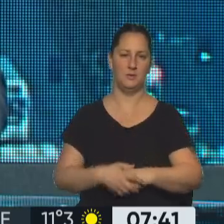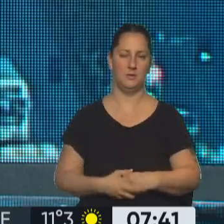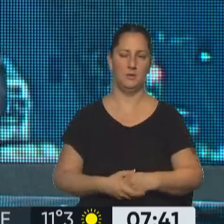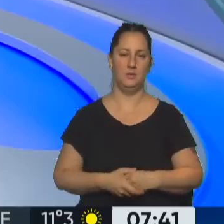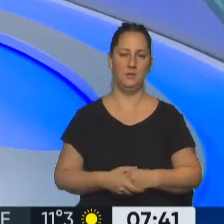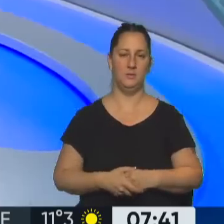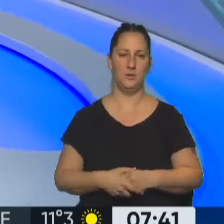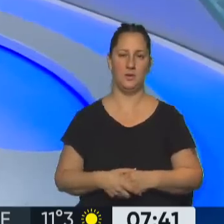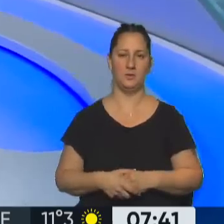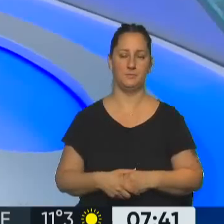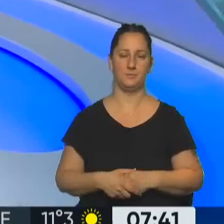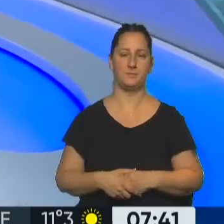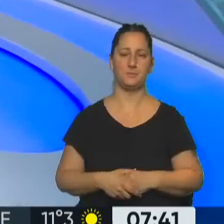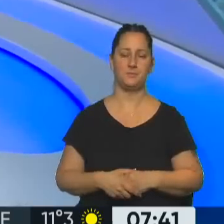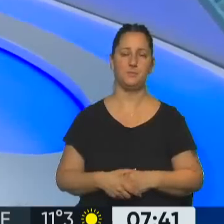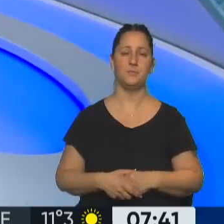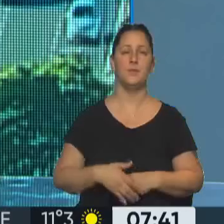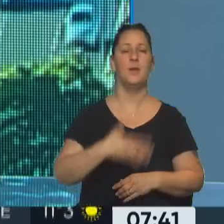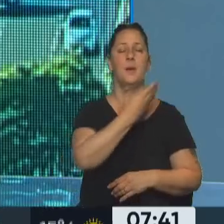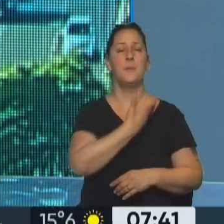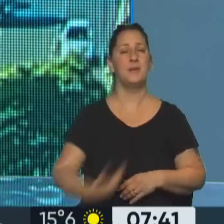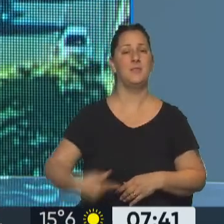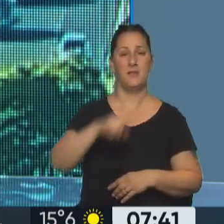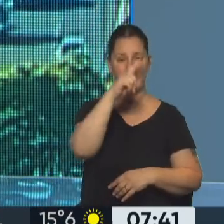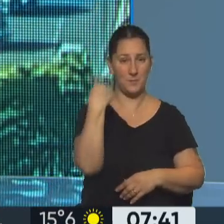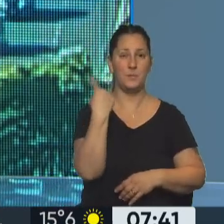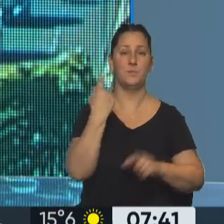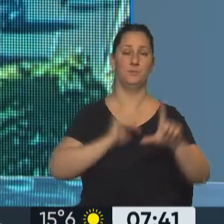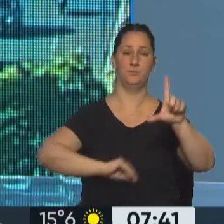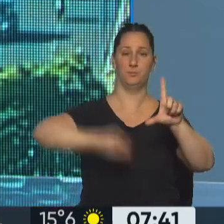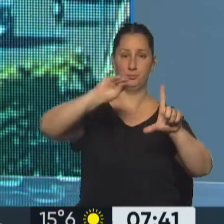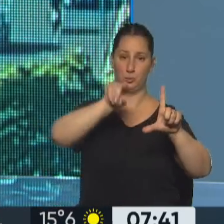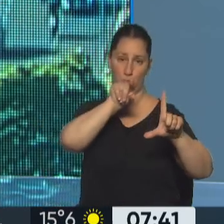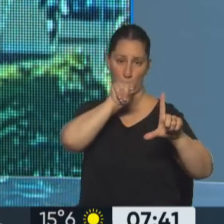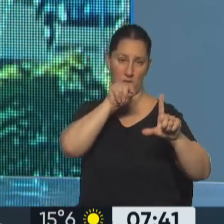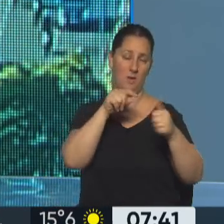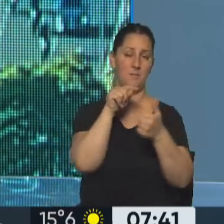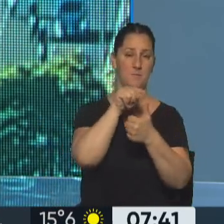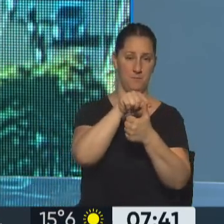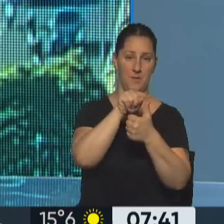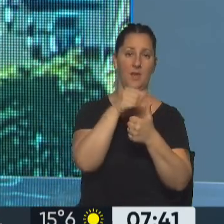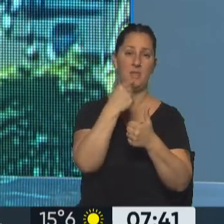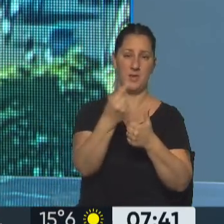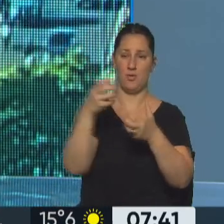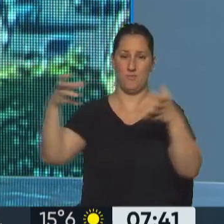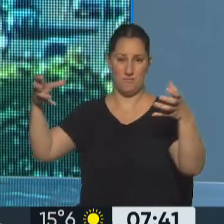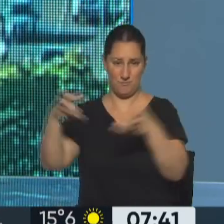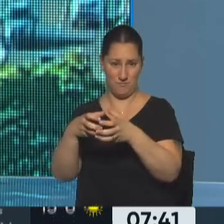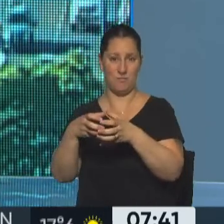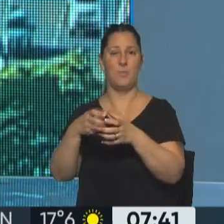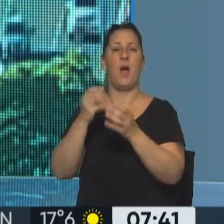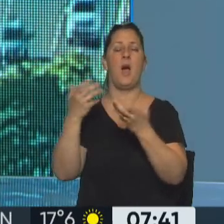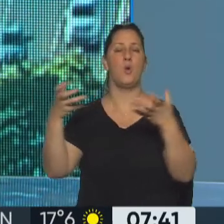presidente se refirió... El presidente a través de su cuenta de Twitter, claro, hizo referencia a estos dos aspectos. Por un lado, la liberación de los militantes de extrema derecha